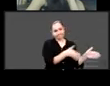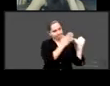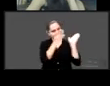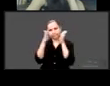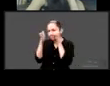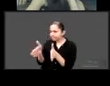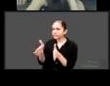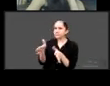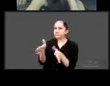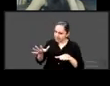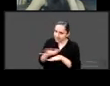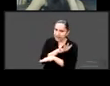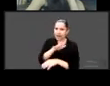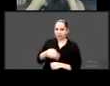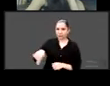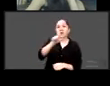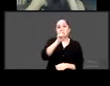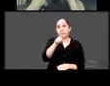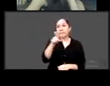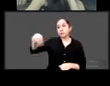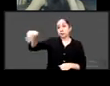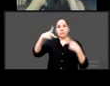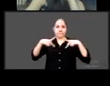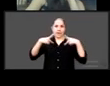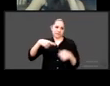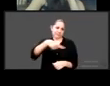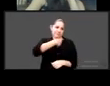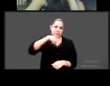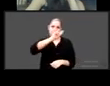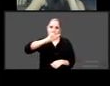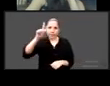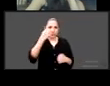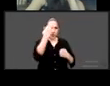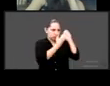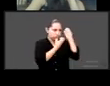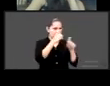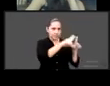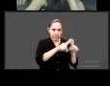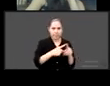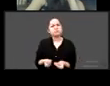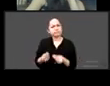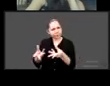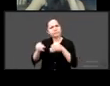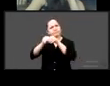profesionales tratar de llevárselas a la población. Y ahí tienen ustedes un ejemplo. Cambiemos el castigo